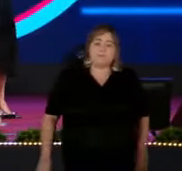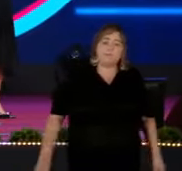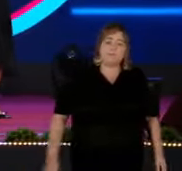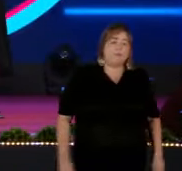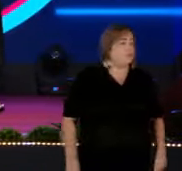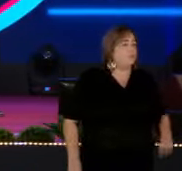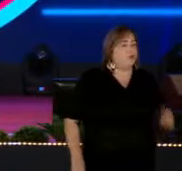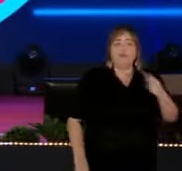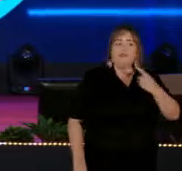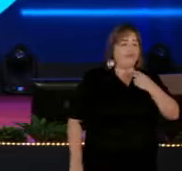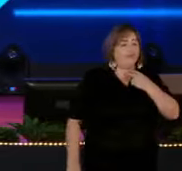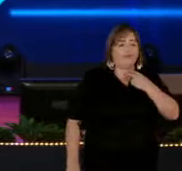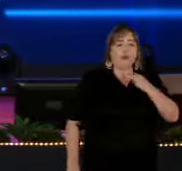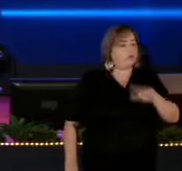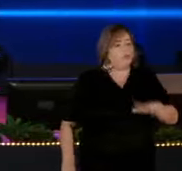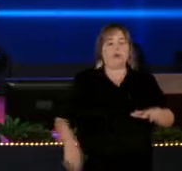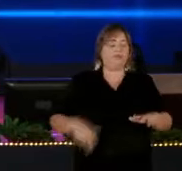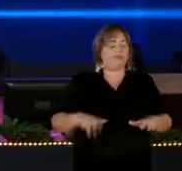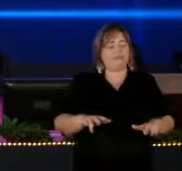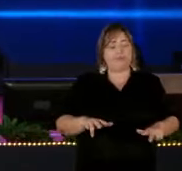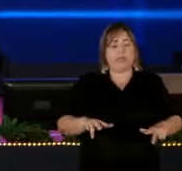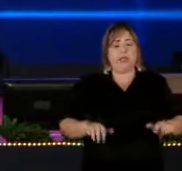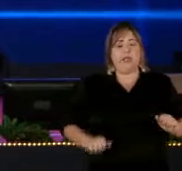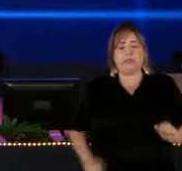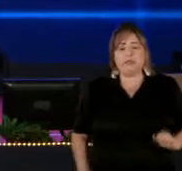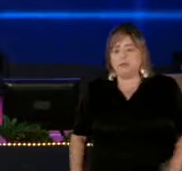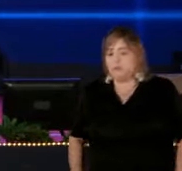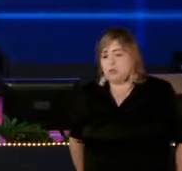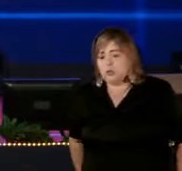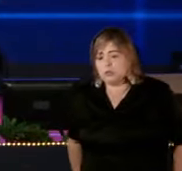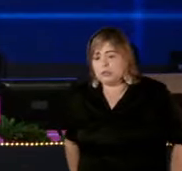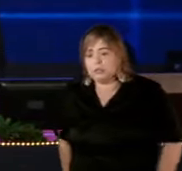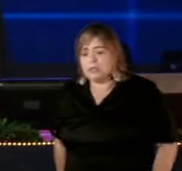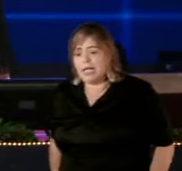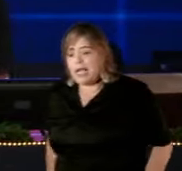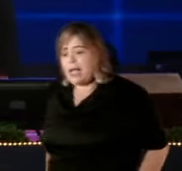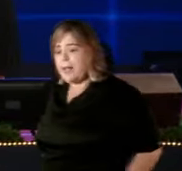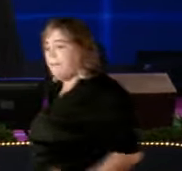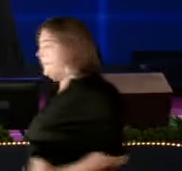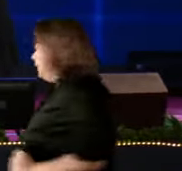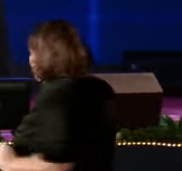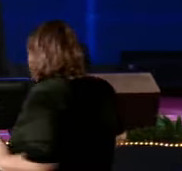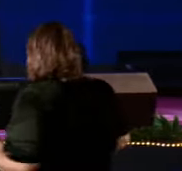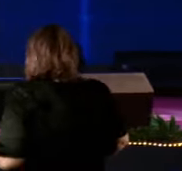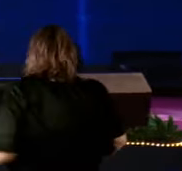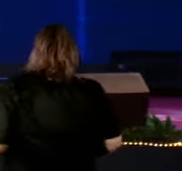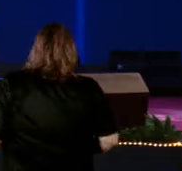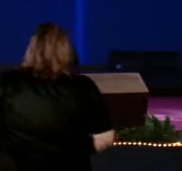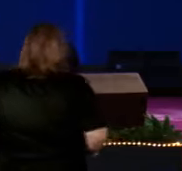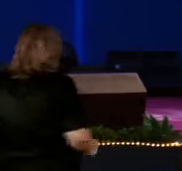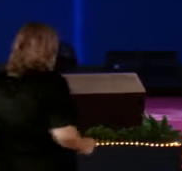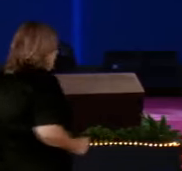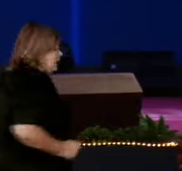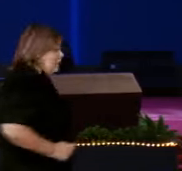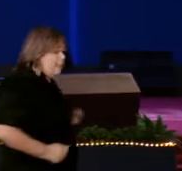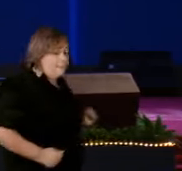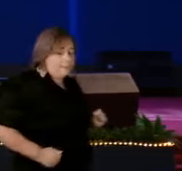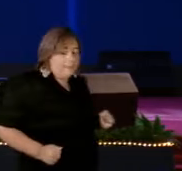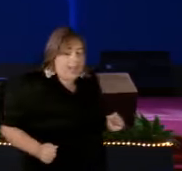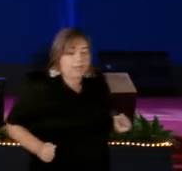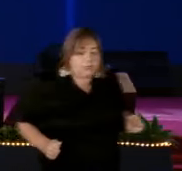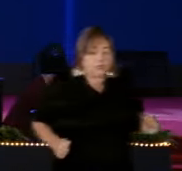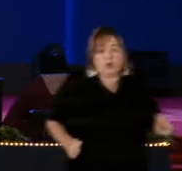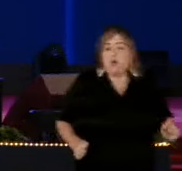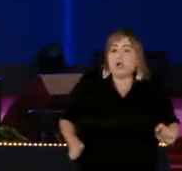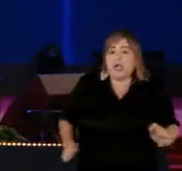Paralizándome, estancándome, quedándome. No, ¿qué dice? No le oigo. Movimiento.